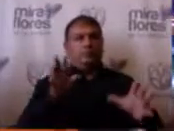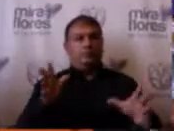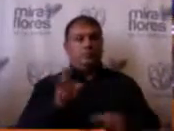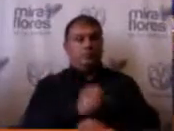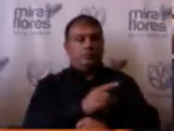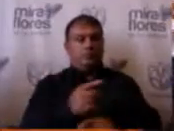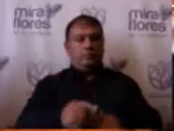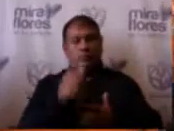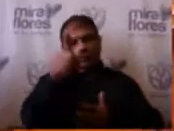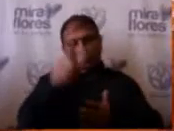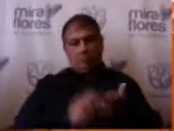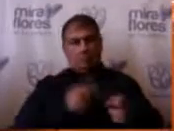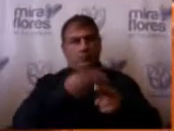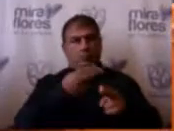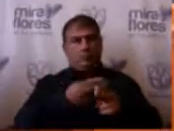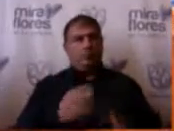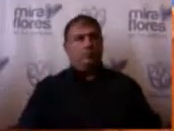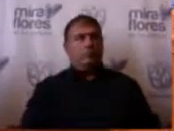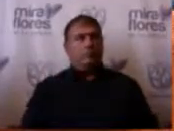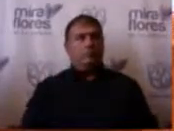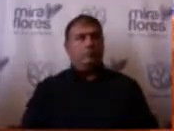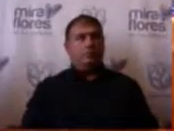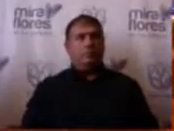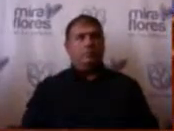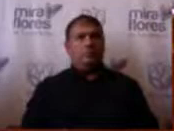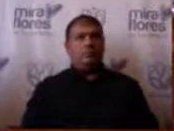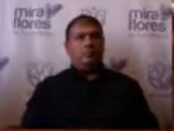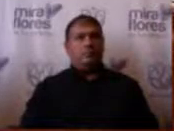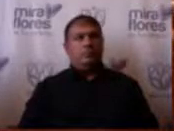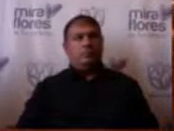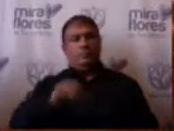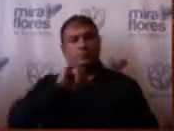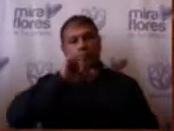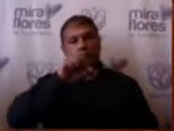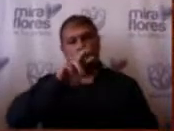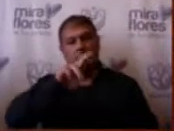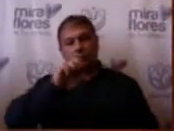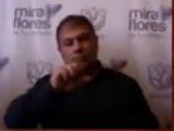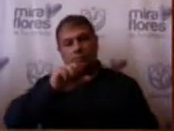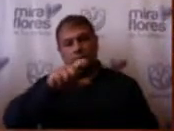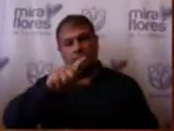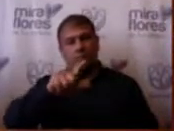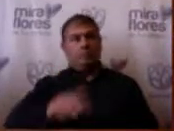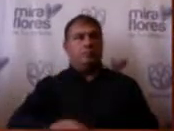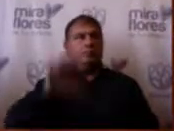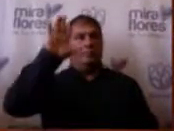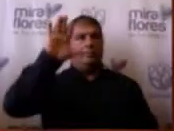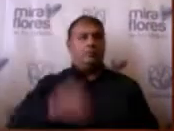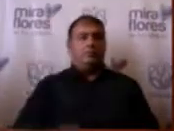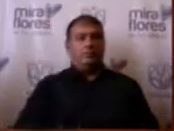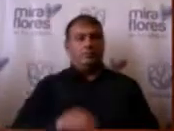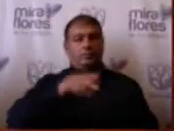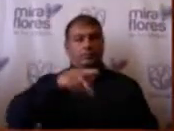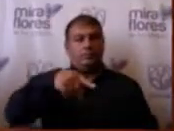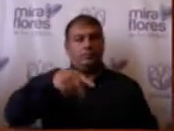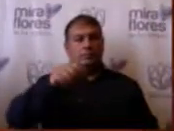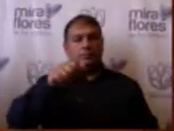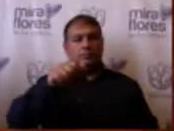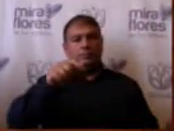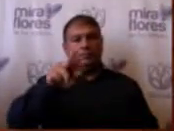pasar la lista del caso señor 'israel orlando acuña won cookies señora patricia